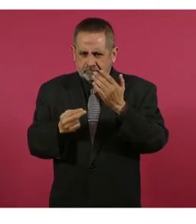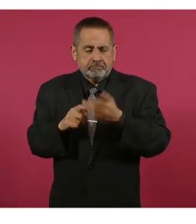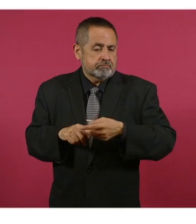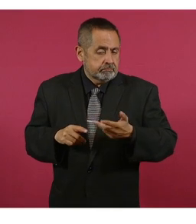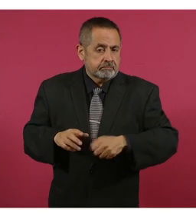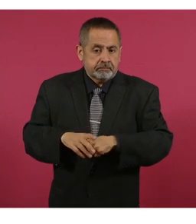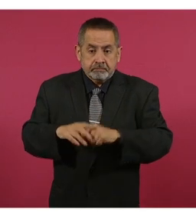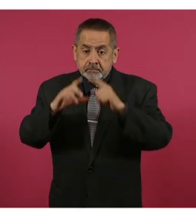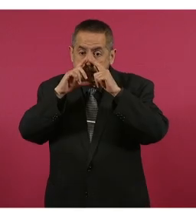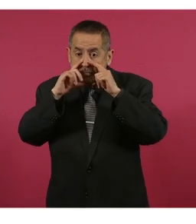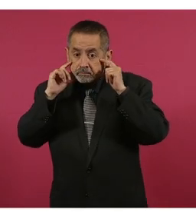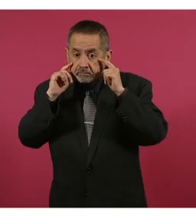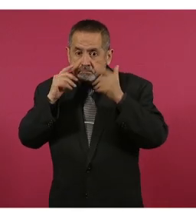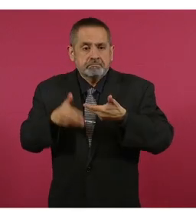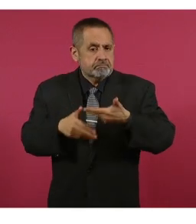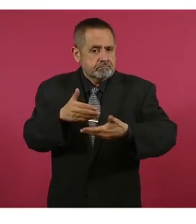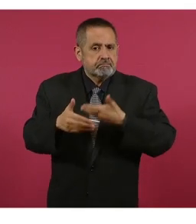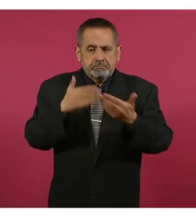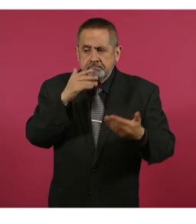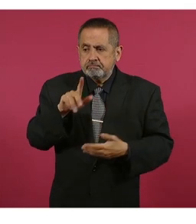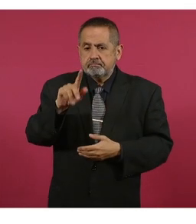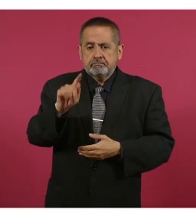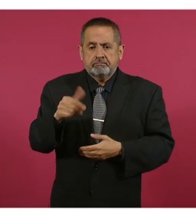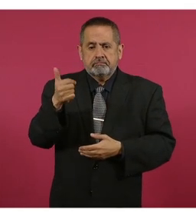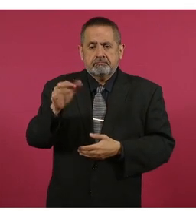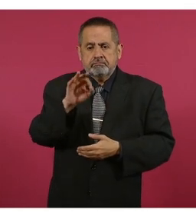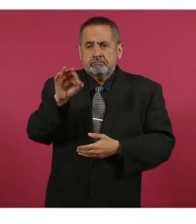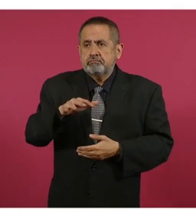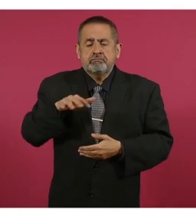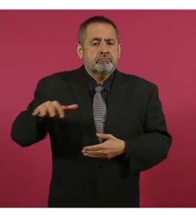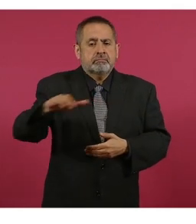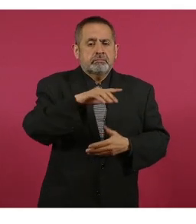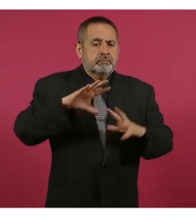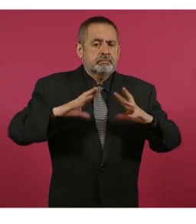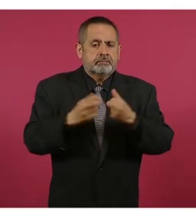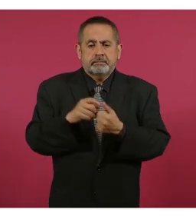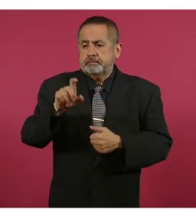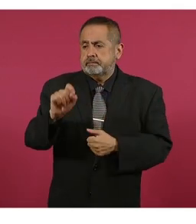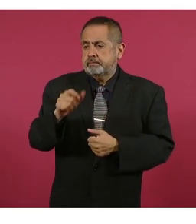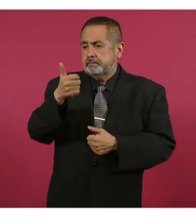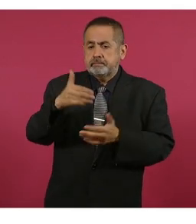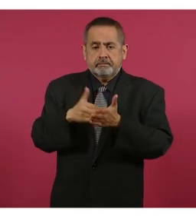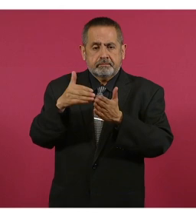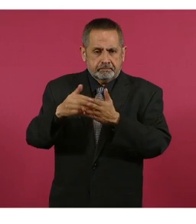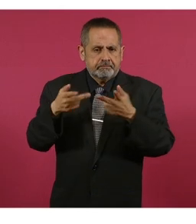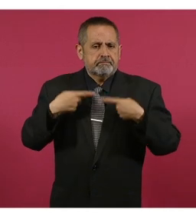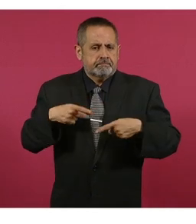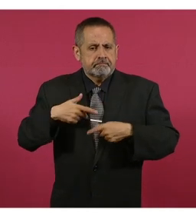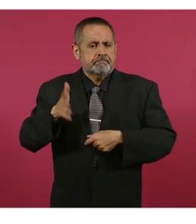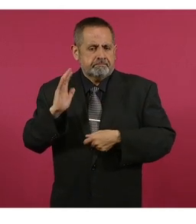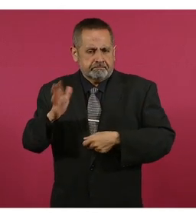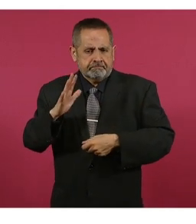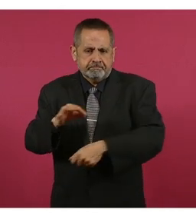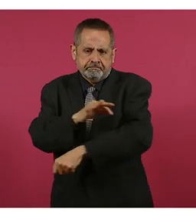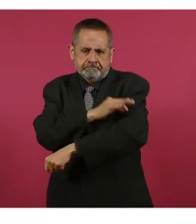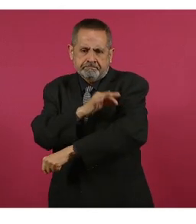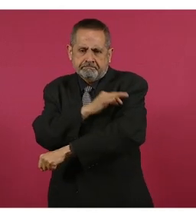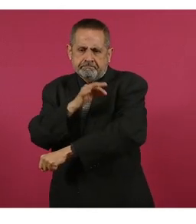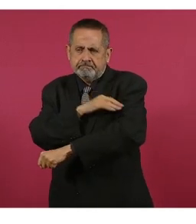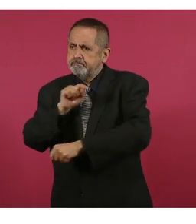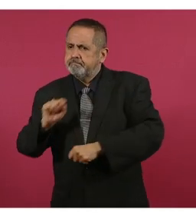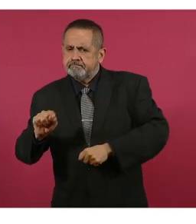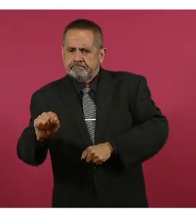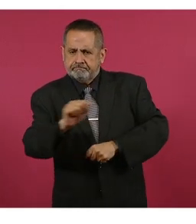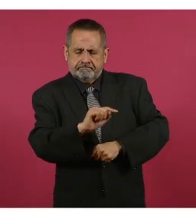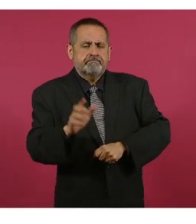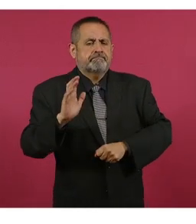tenido un avance importante del 76% con más de 26 millones de dosis aplicadas a nivel sectorial. Sin